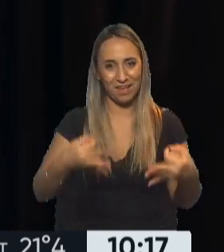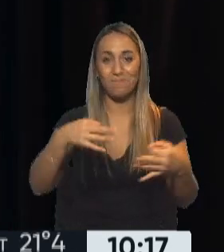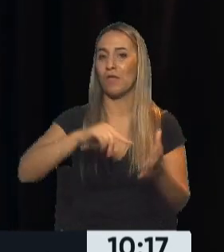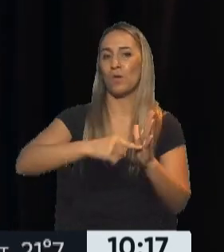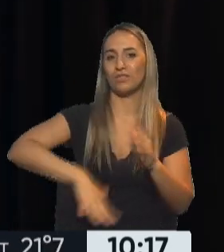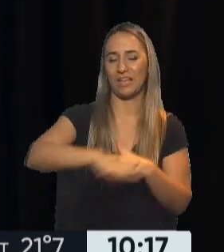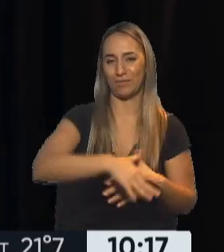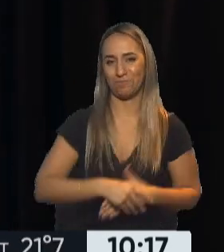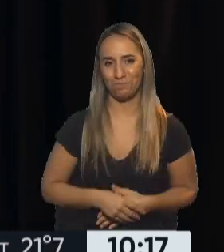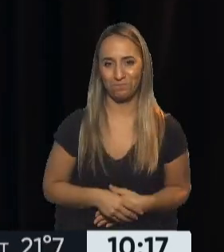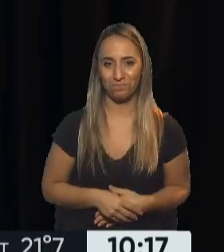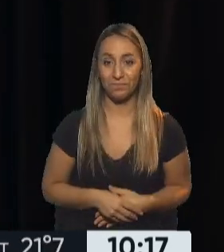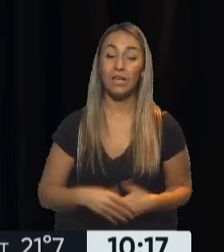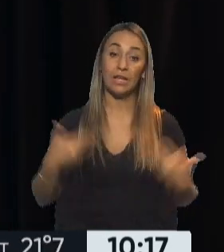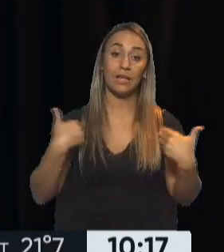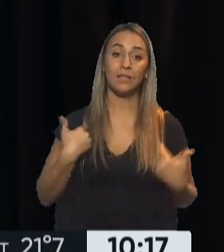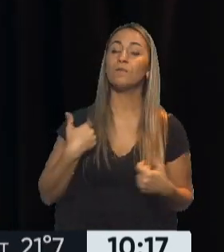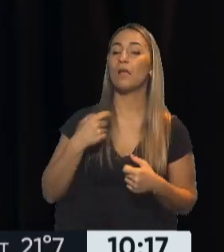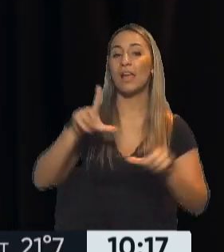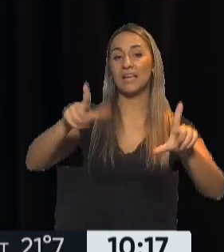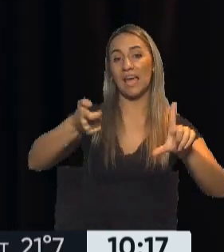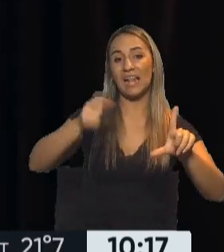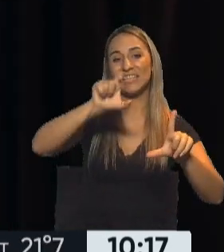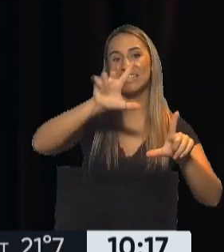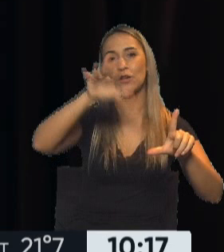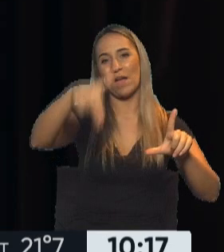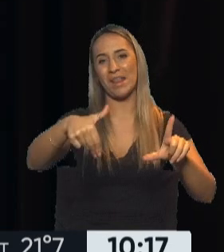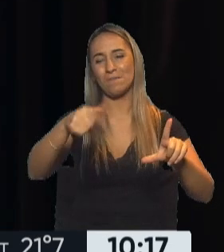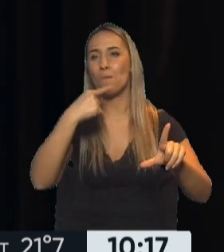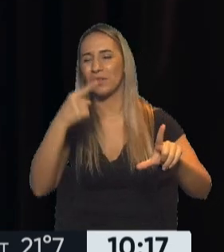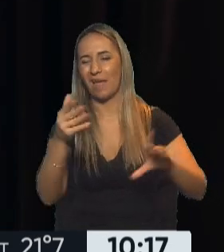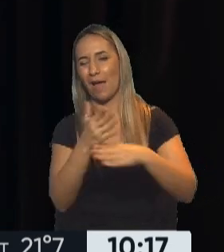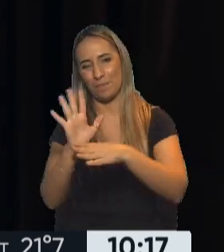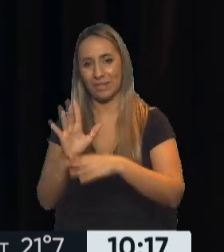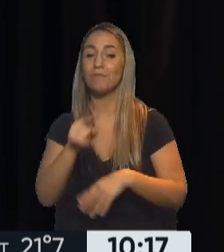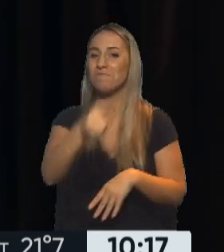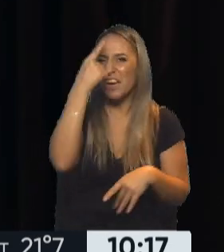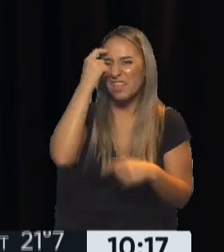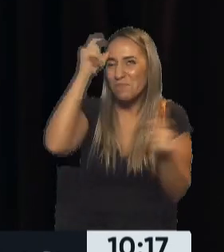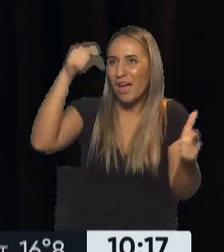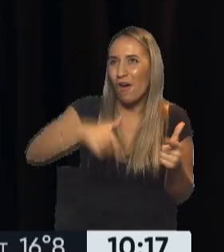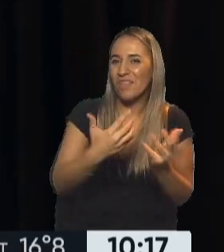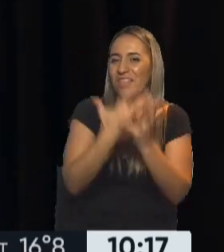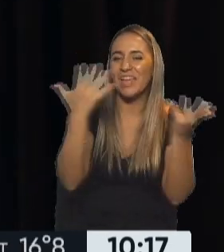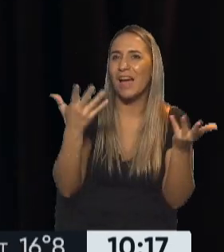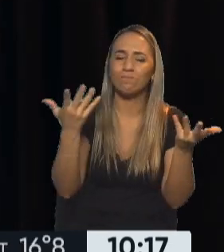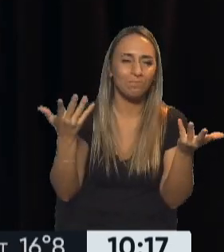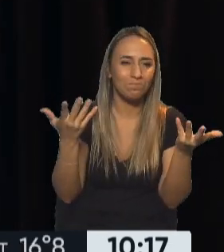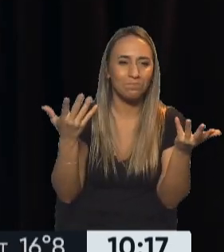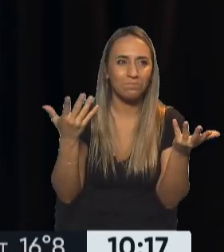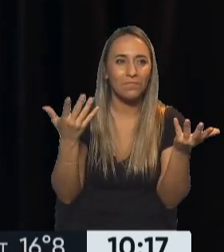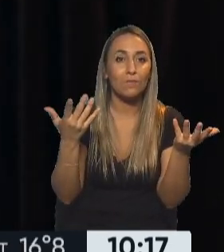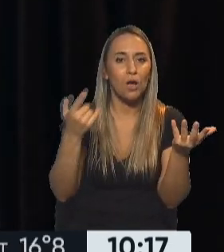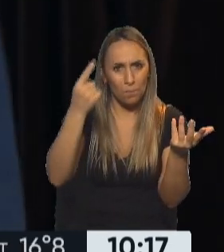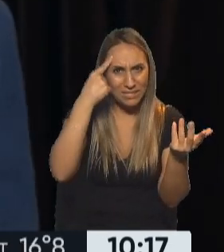Aires. Alejandro Moreira para C5N, más allá de la pregunta que le hice antes de conferencia, ¿qué tipo de día cree que es hoy? ¿Cree que